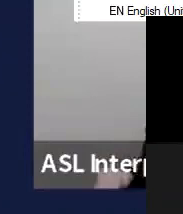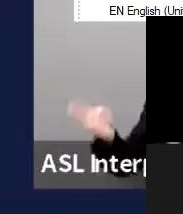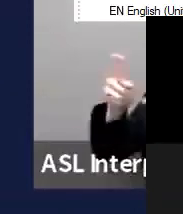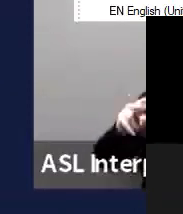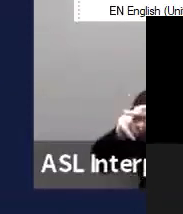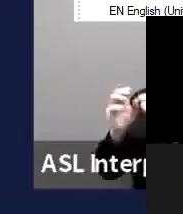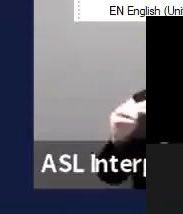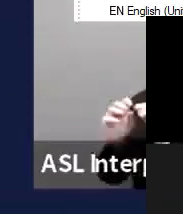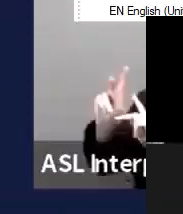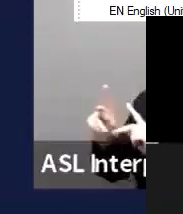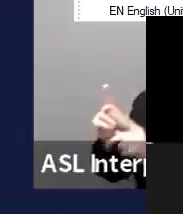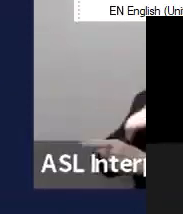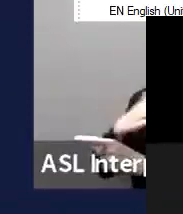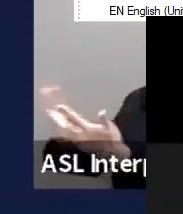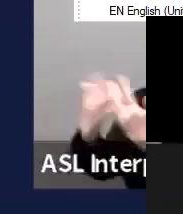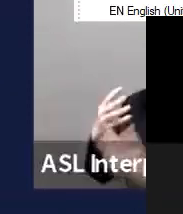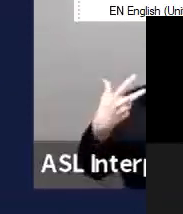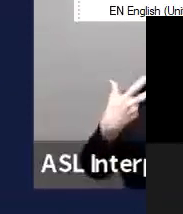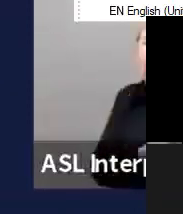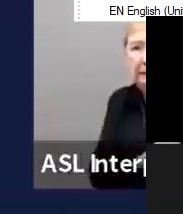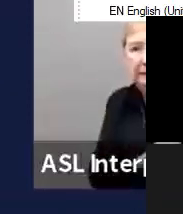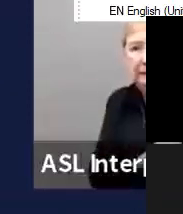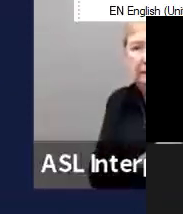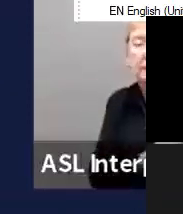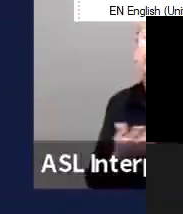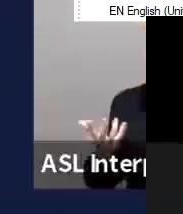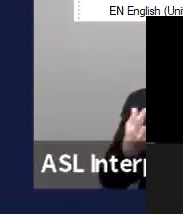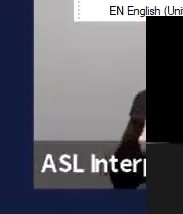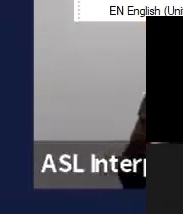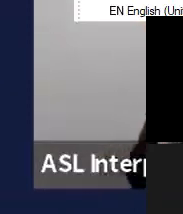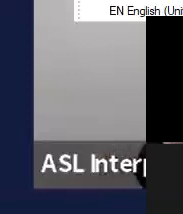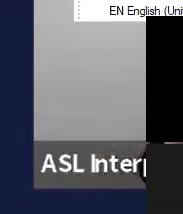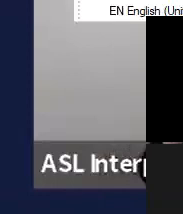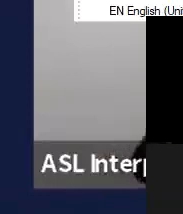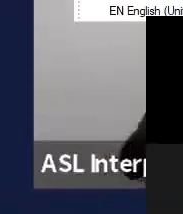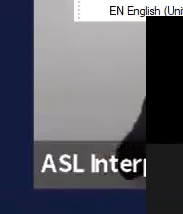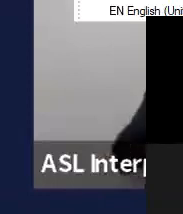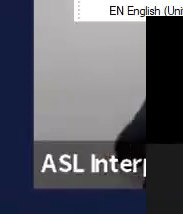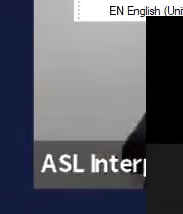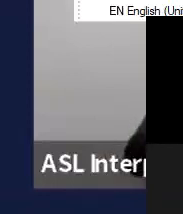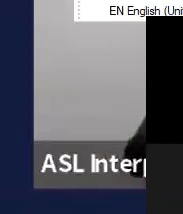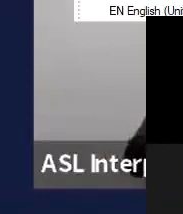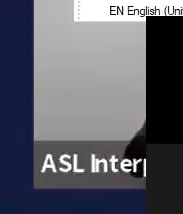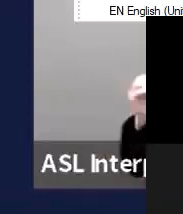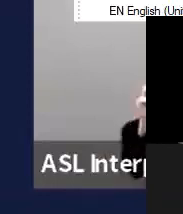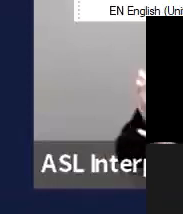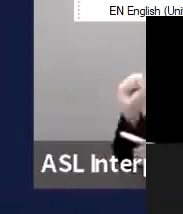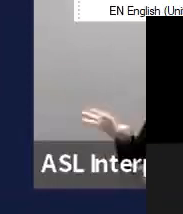es aumentar la cantidad de individuos que son vacunados en Nuevo México y francamente en todo el